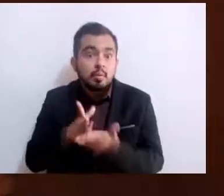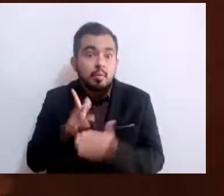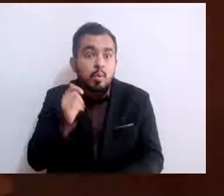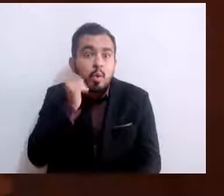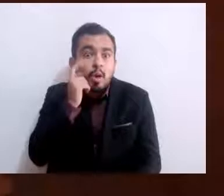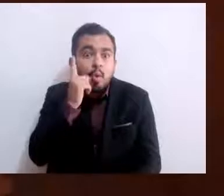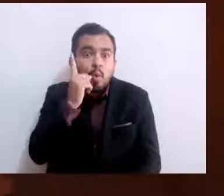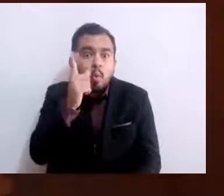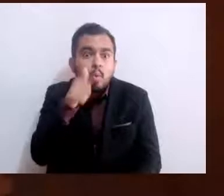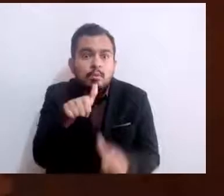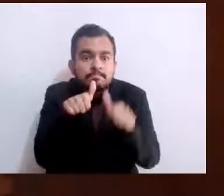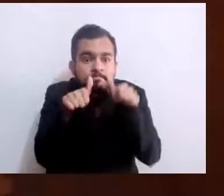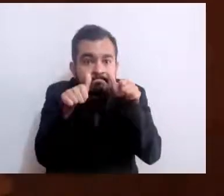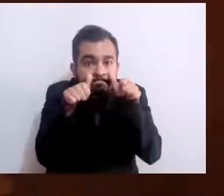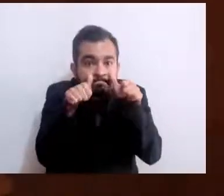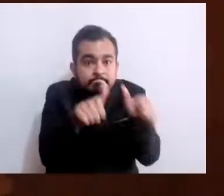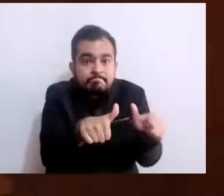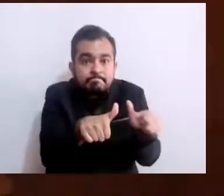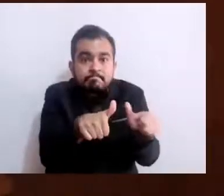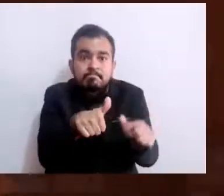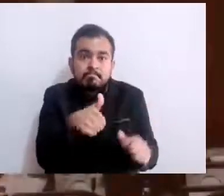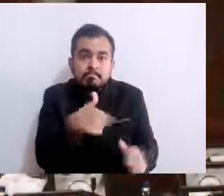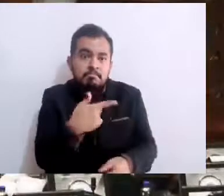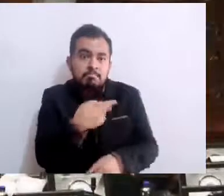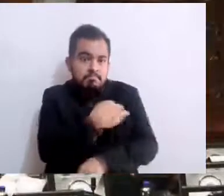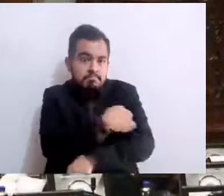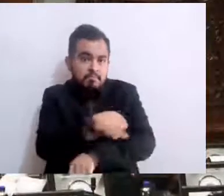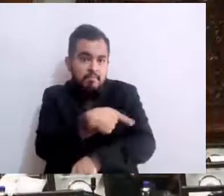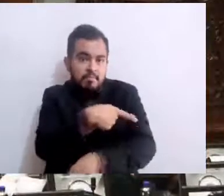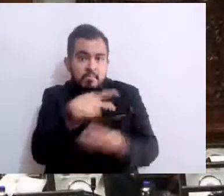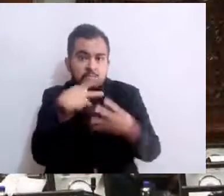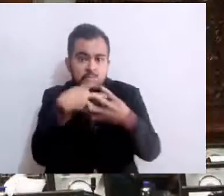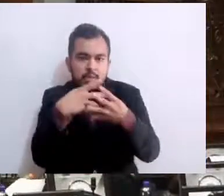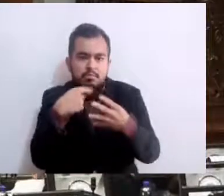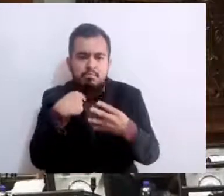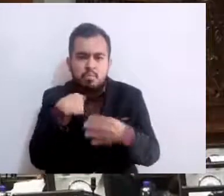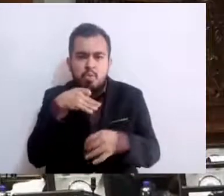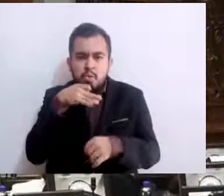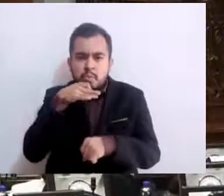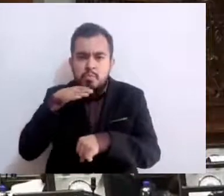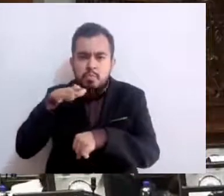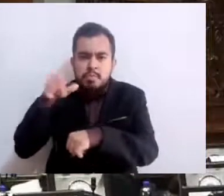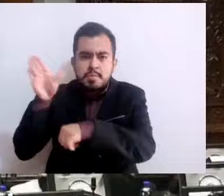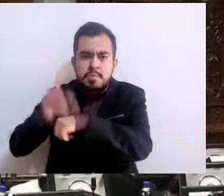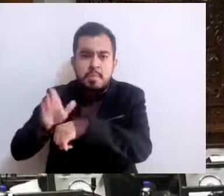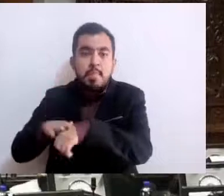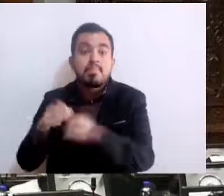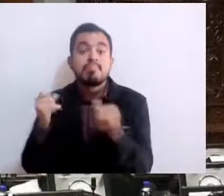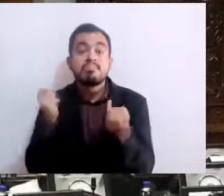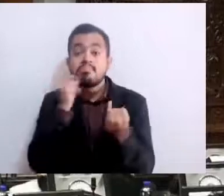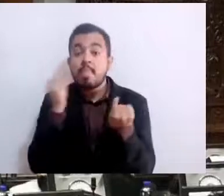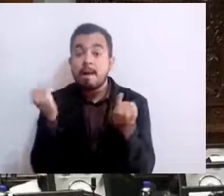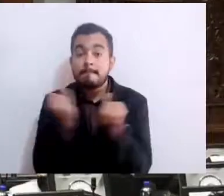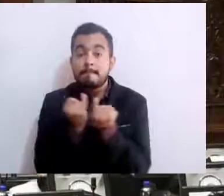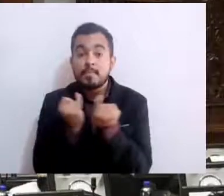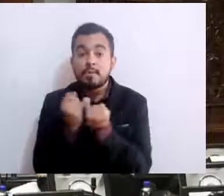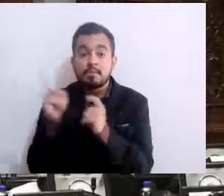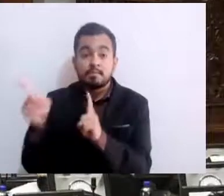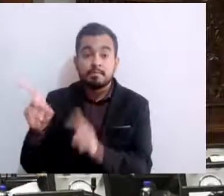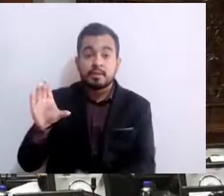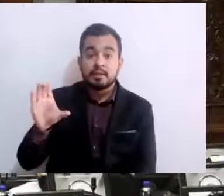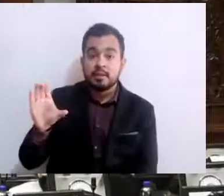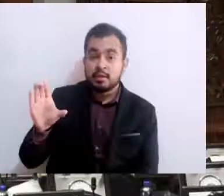que atendieran a su familiar. Esto lo voy a hacer llegar inclusive a la Comisión de Derechos